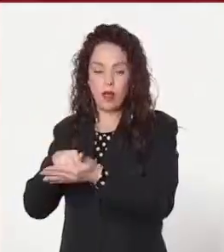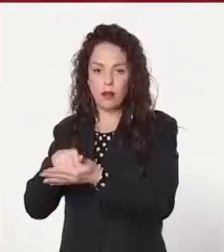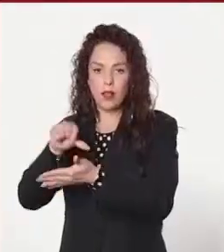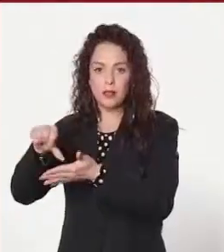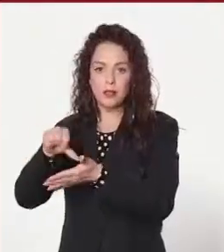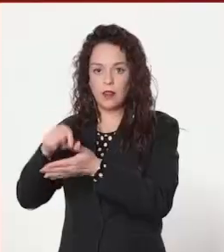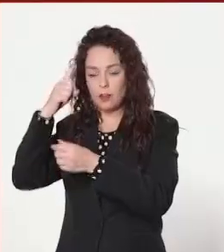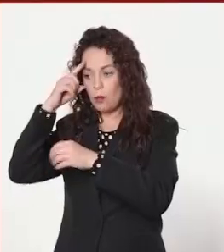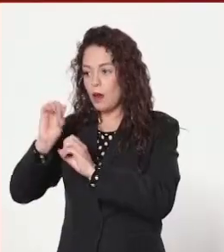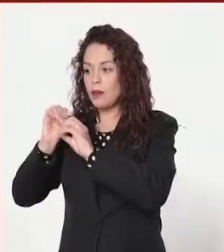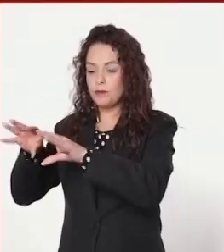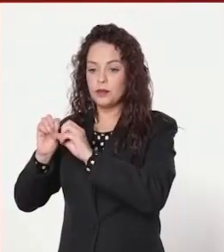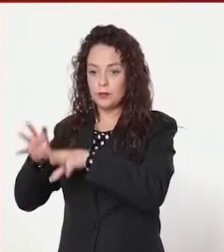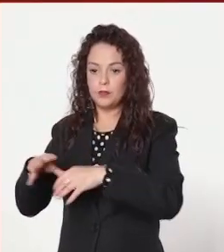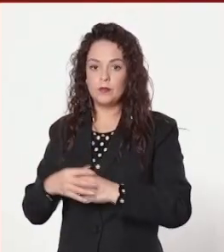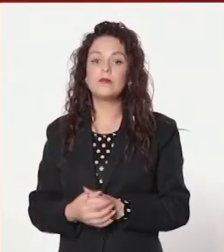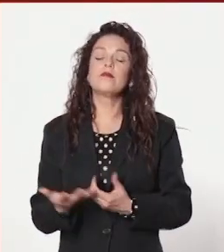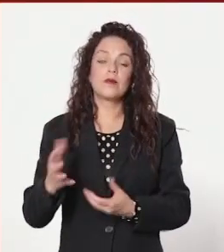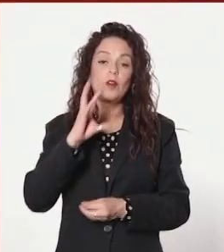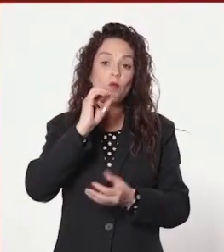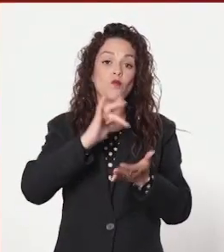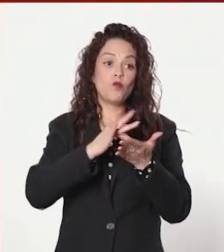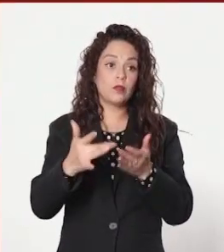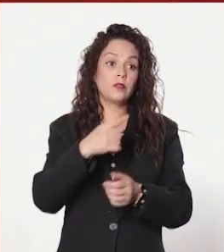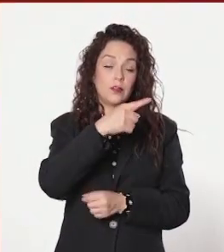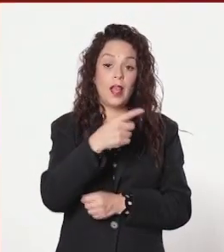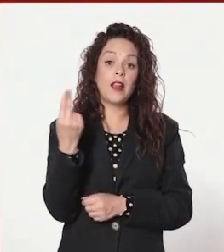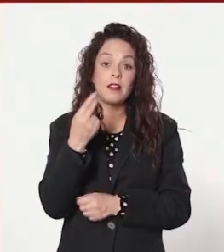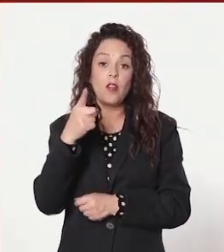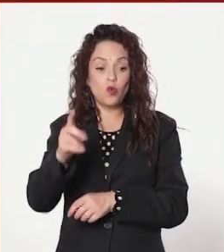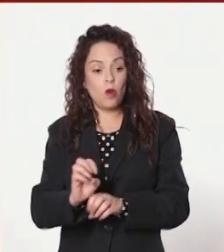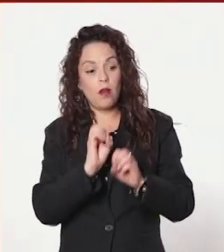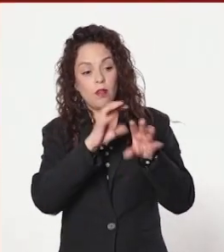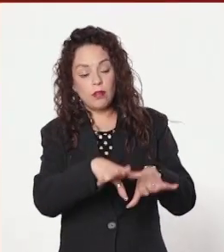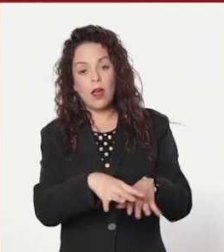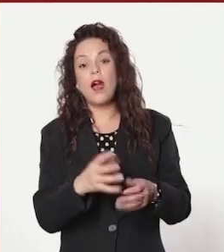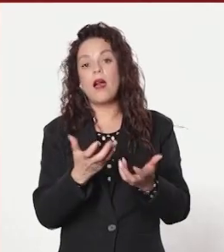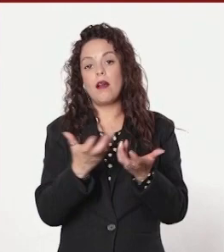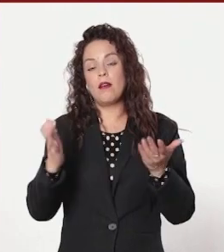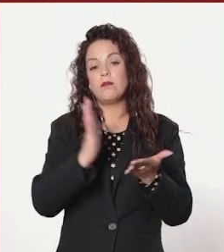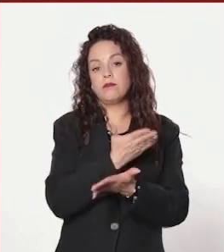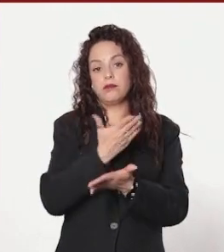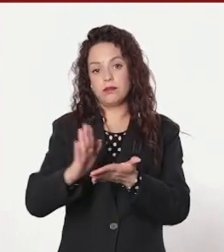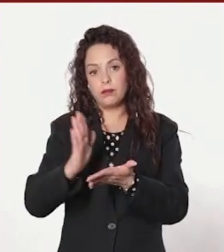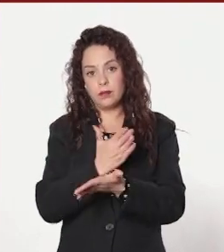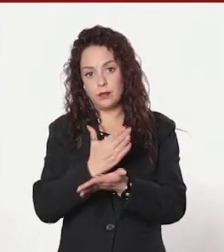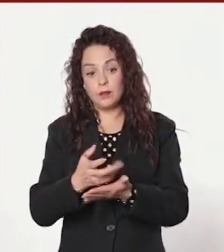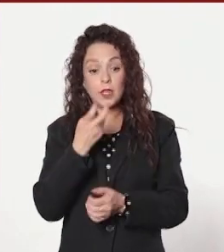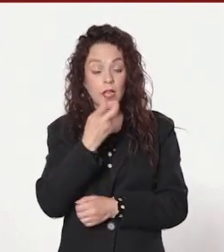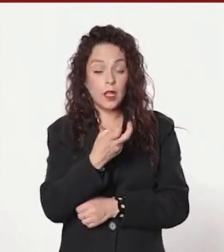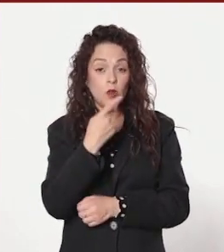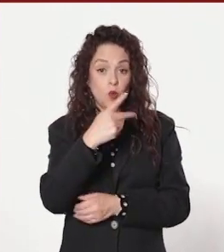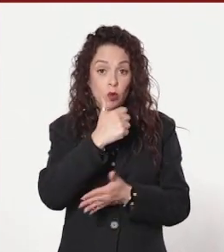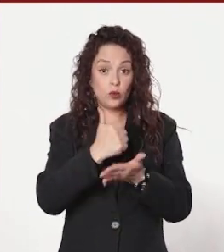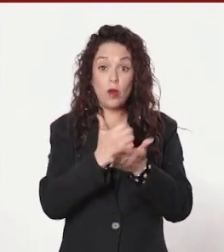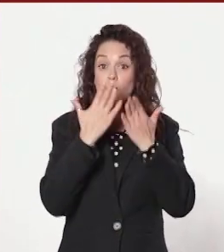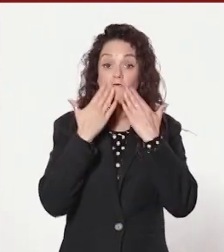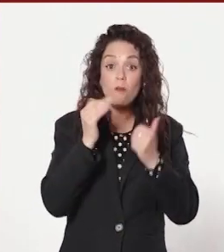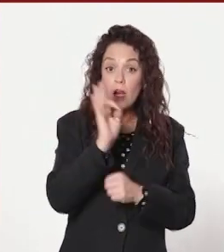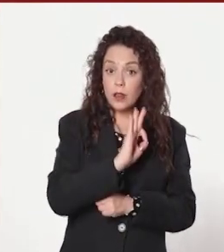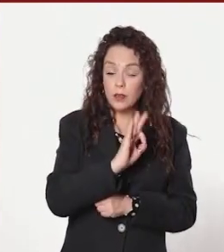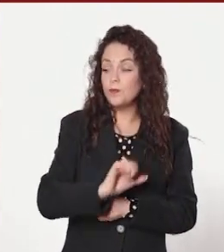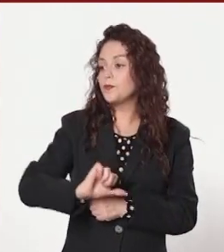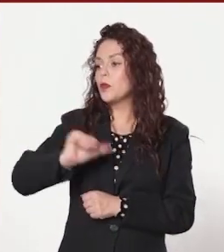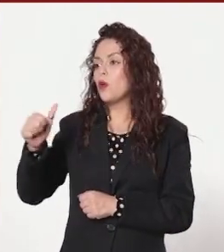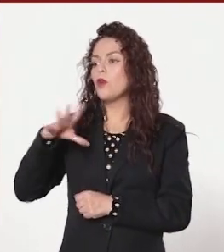Te va a agradecer que se los des separados. 2, si no existe esto en tu ciudad, en muchas ciudades hay recolectores o pepenadores